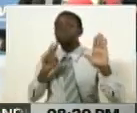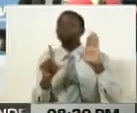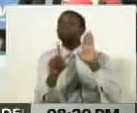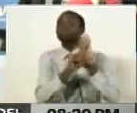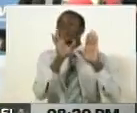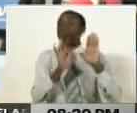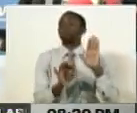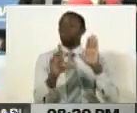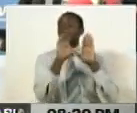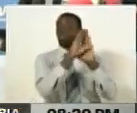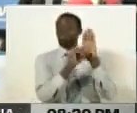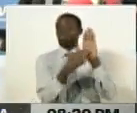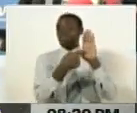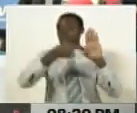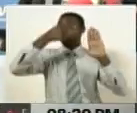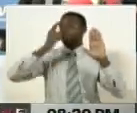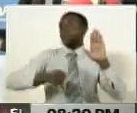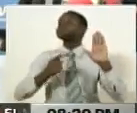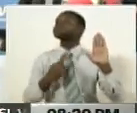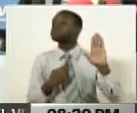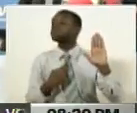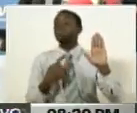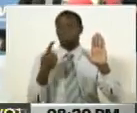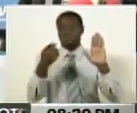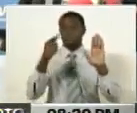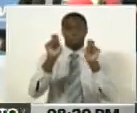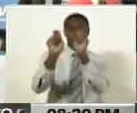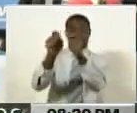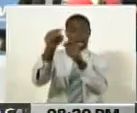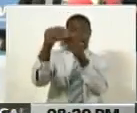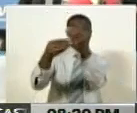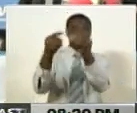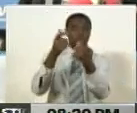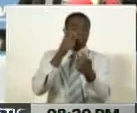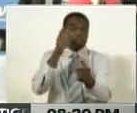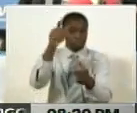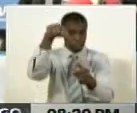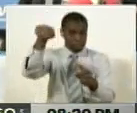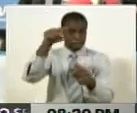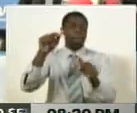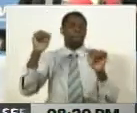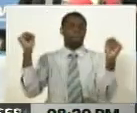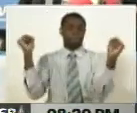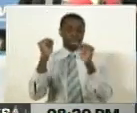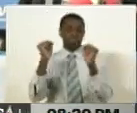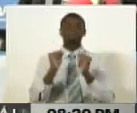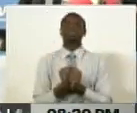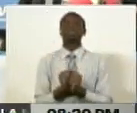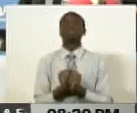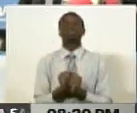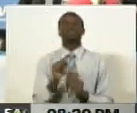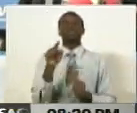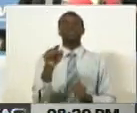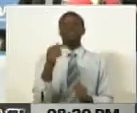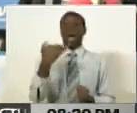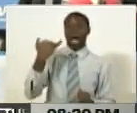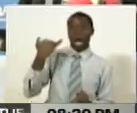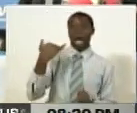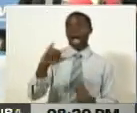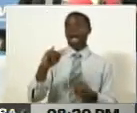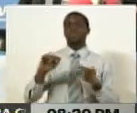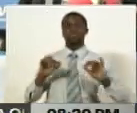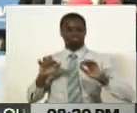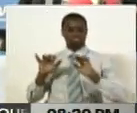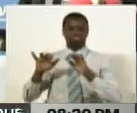nuestra Carta Magna. En medio de dicha concentración, donde en un sector estaban